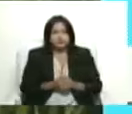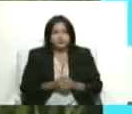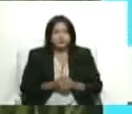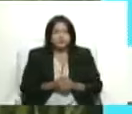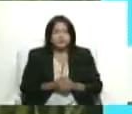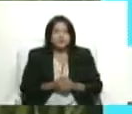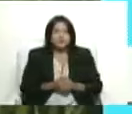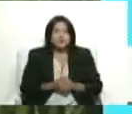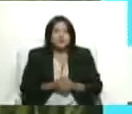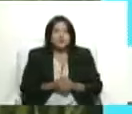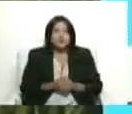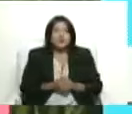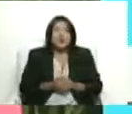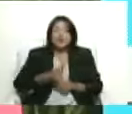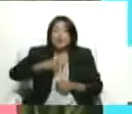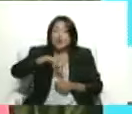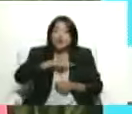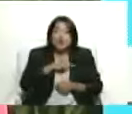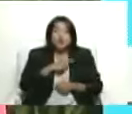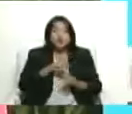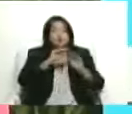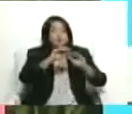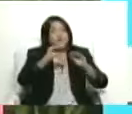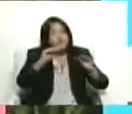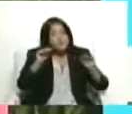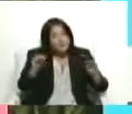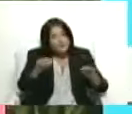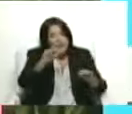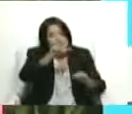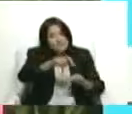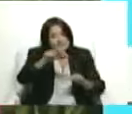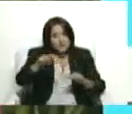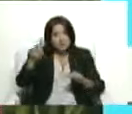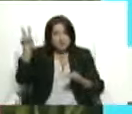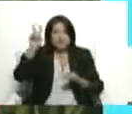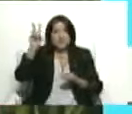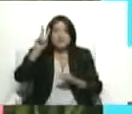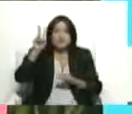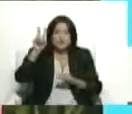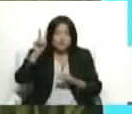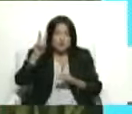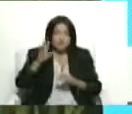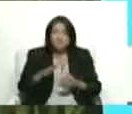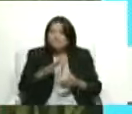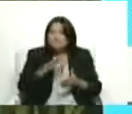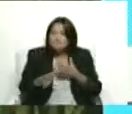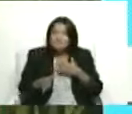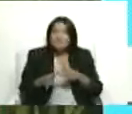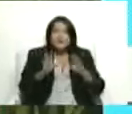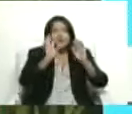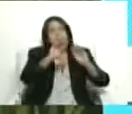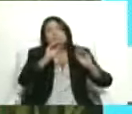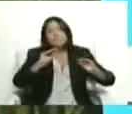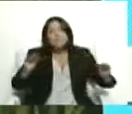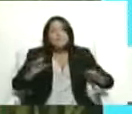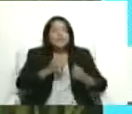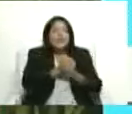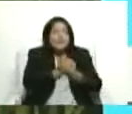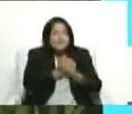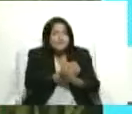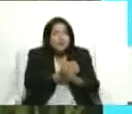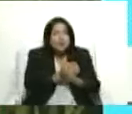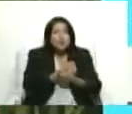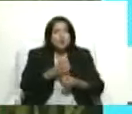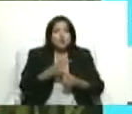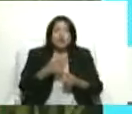sectores. Nuestro mensaje a todo venezolano y venezolana que ame este país es preciso, es un mensaje de amor. No se